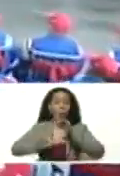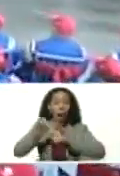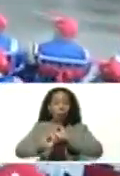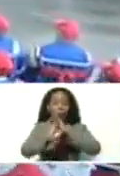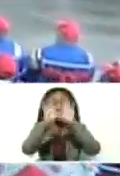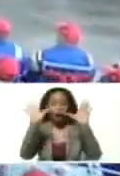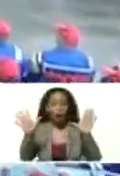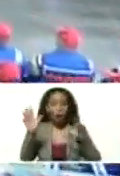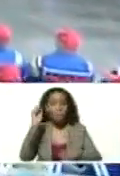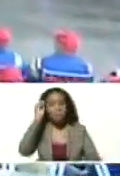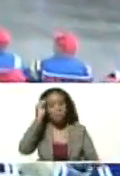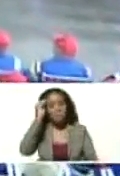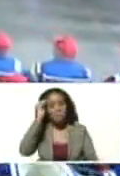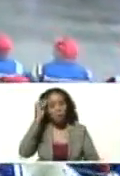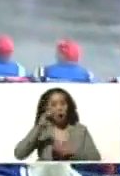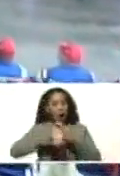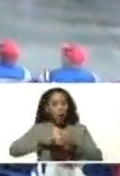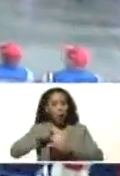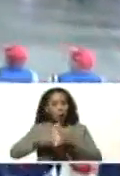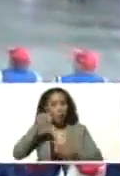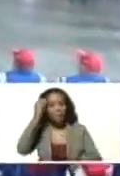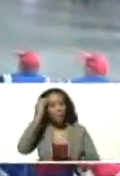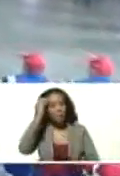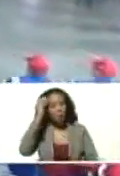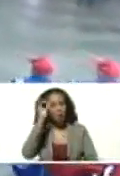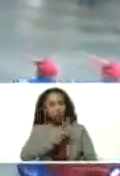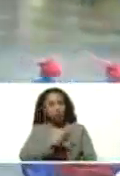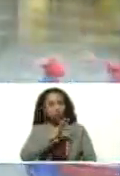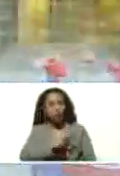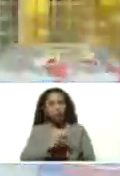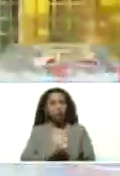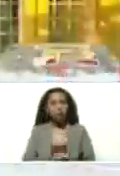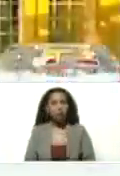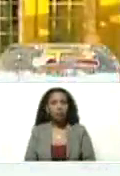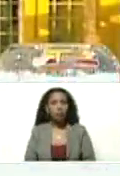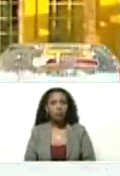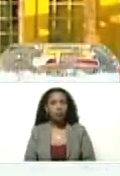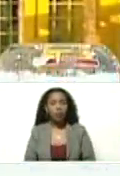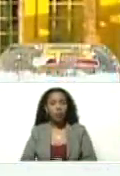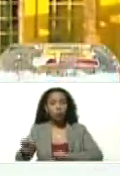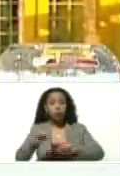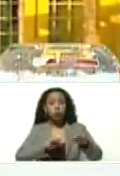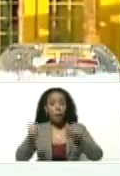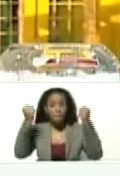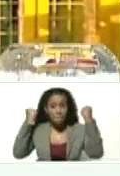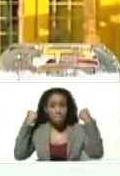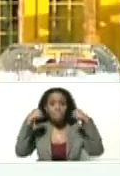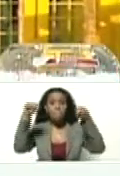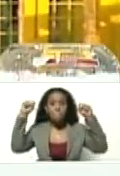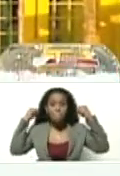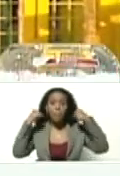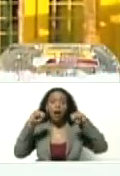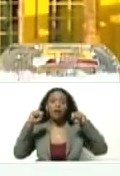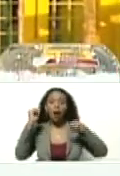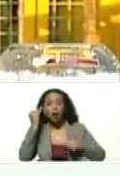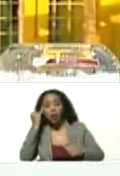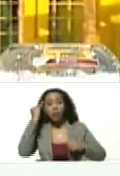de pensamiento revolucionario, pensamiento socialista, de acción práctica,